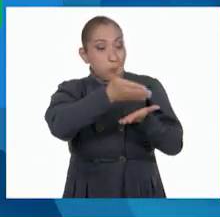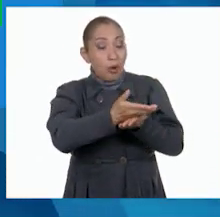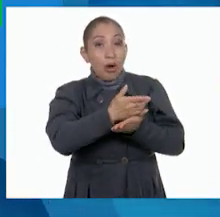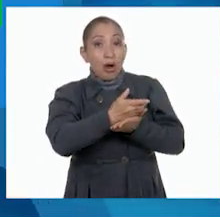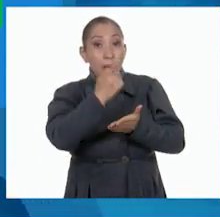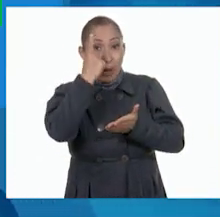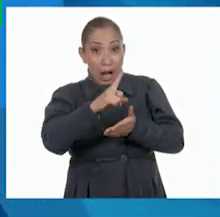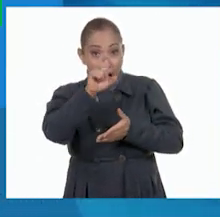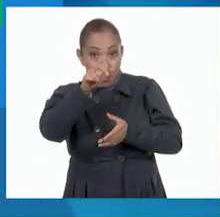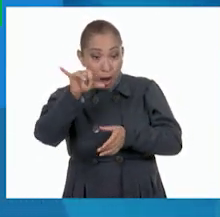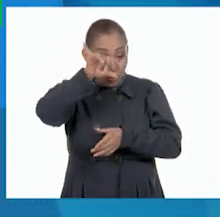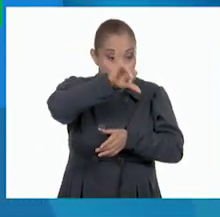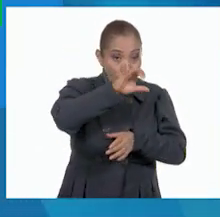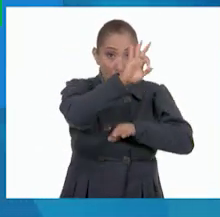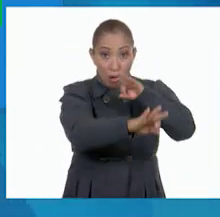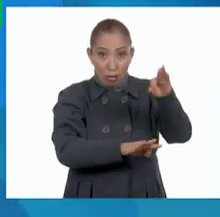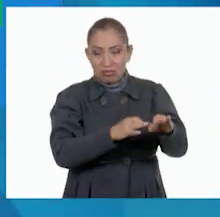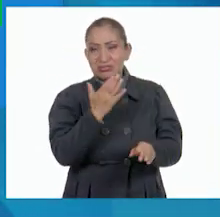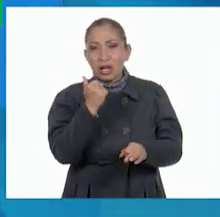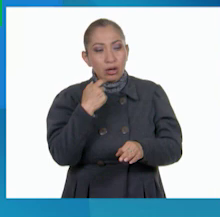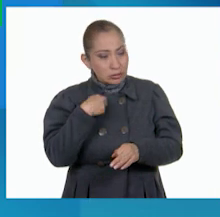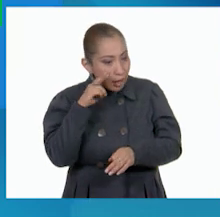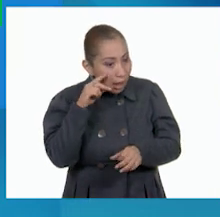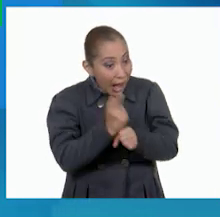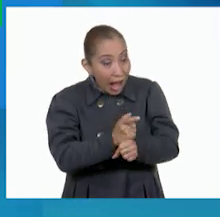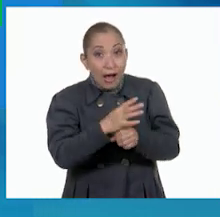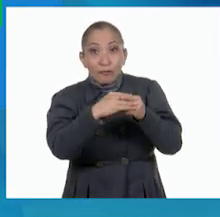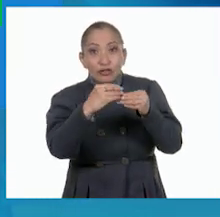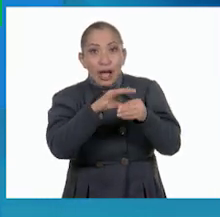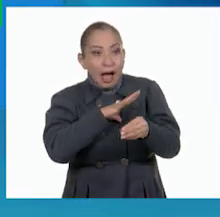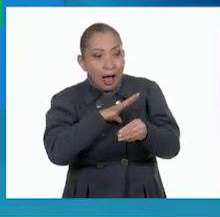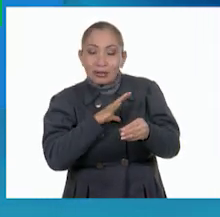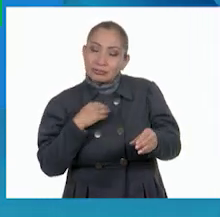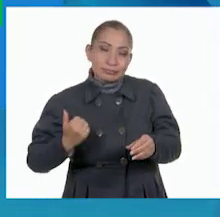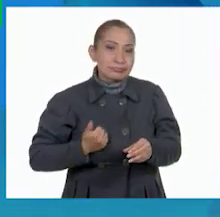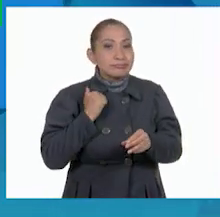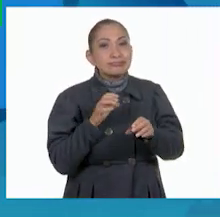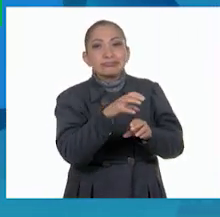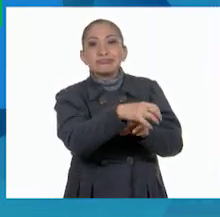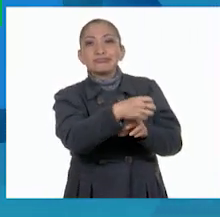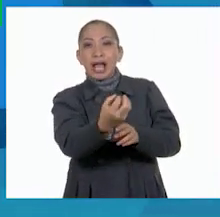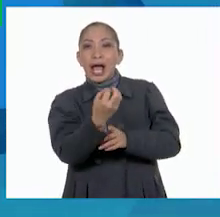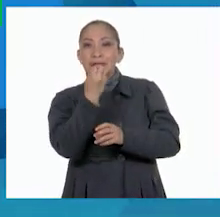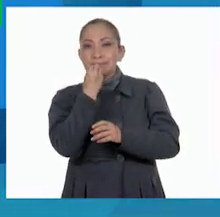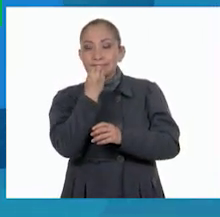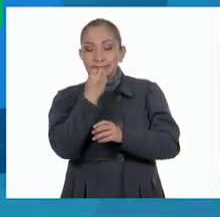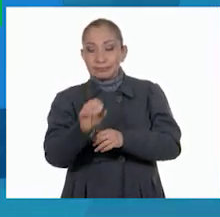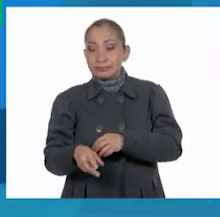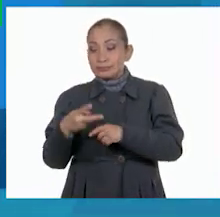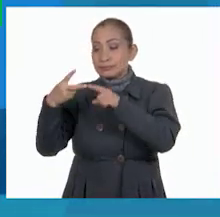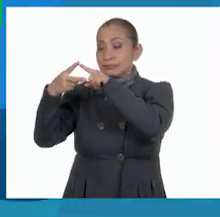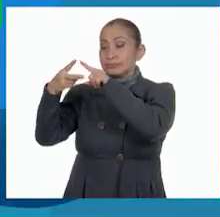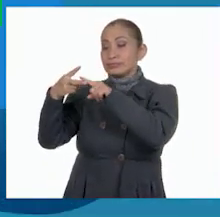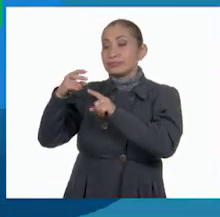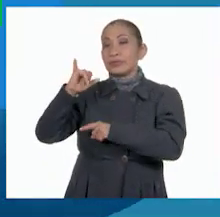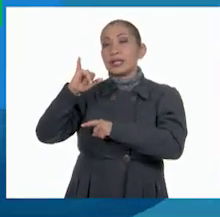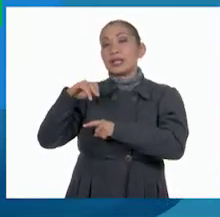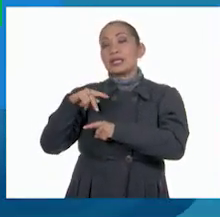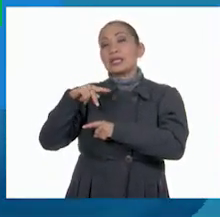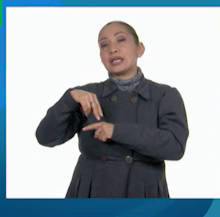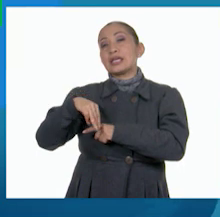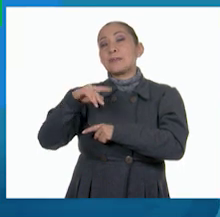para regarlo o cuidarlo, sino para tomar su fruto. Uh-huh. Y el implícito es